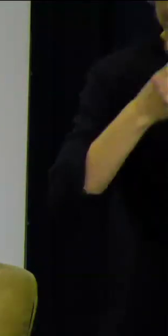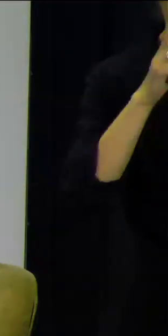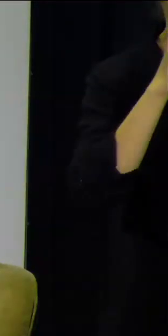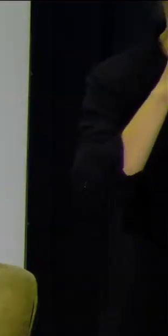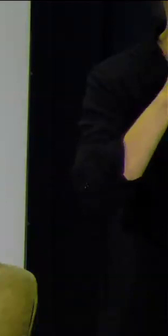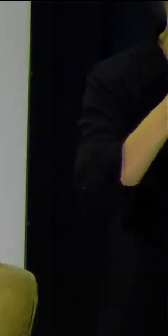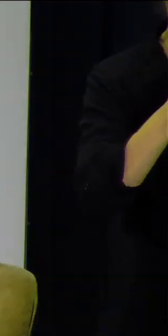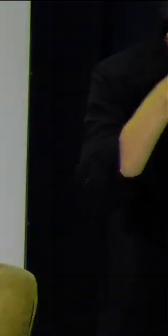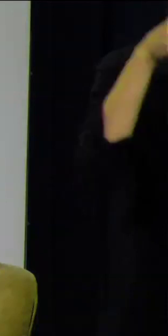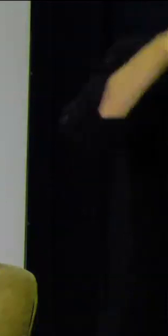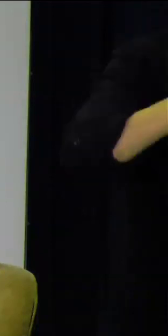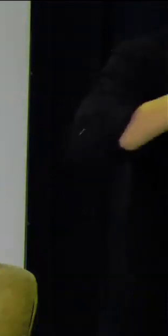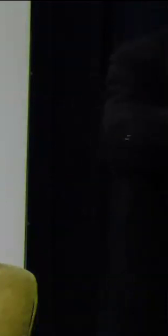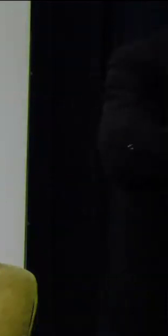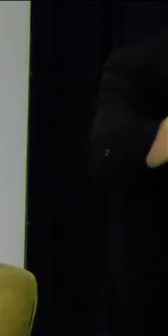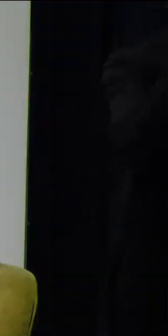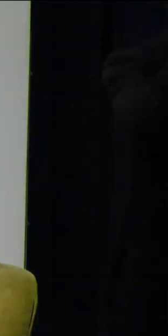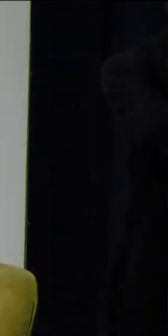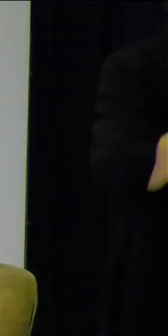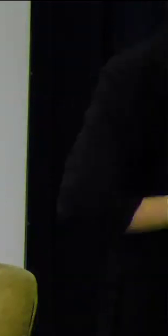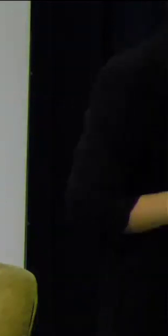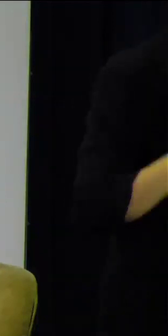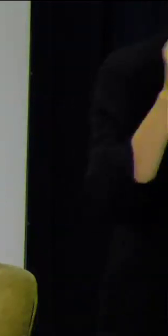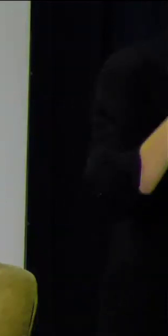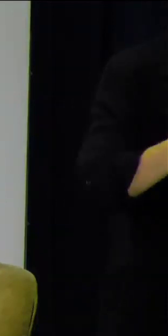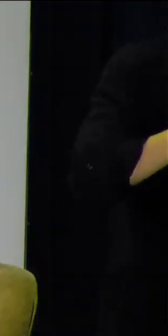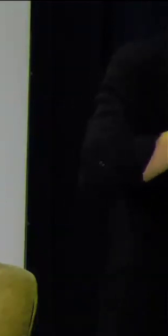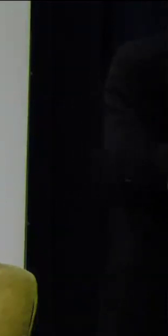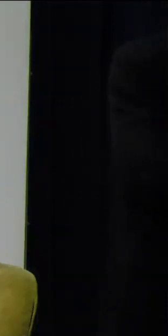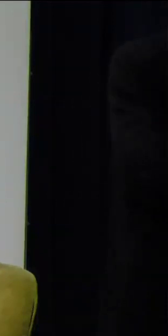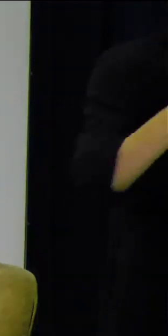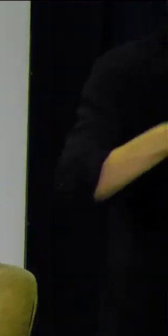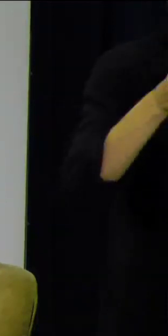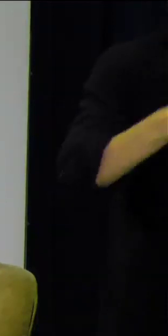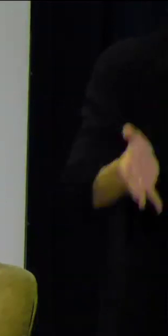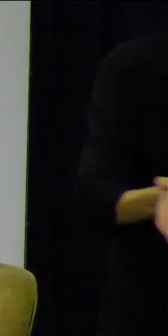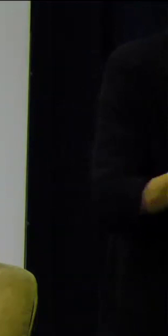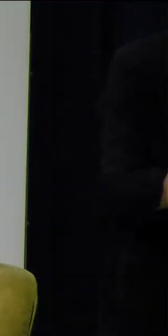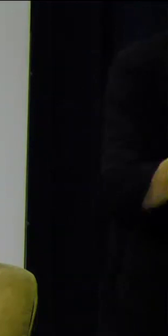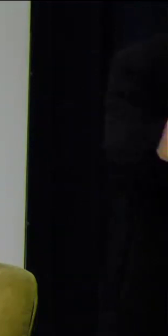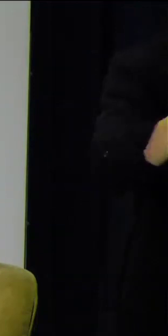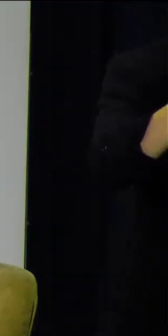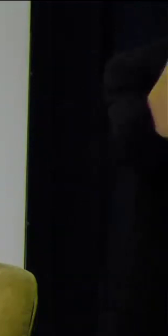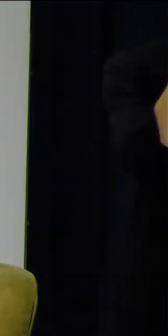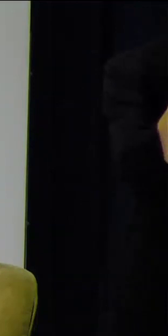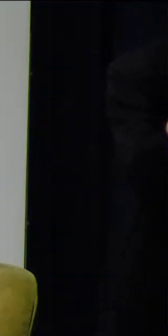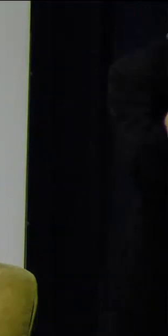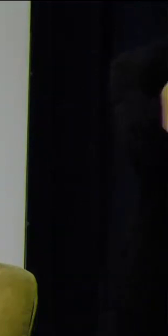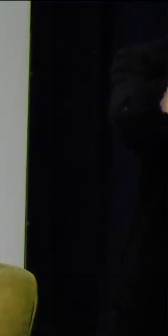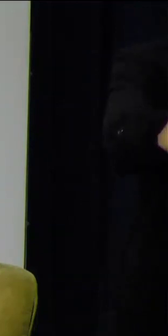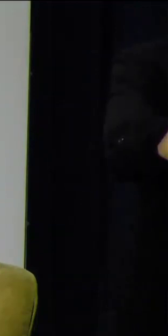2019. Es actualmente diputado nacional. Durante su gestión en Pinamar, promovió la modernización del municipio, el desarrollo